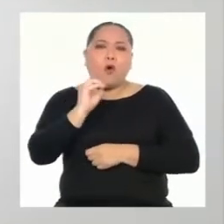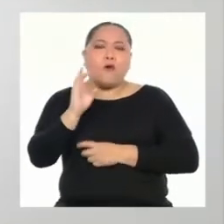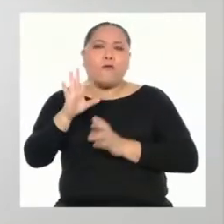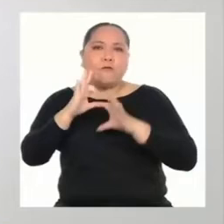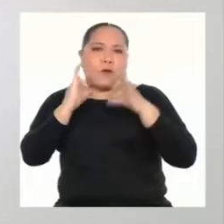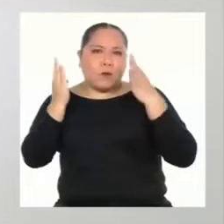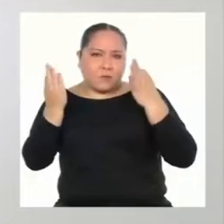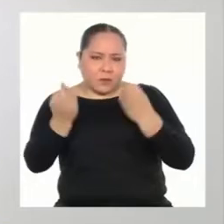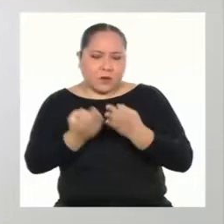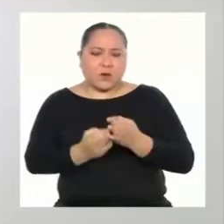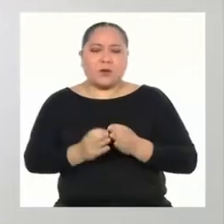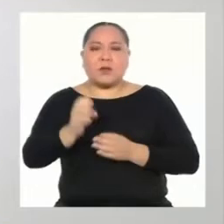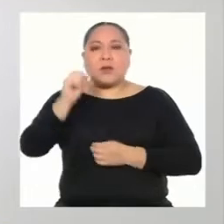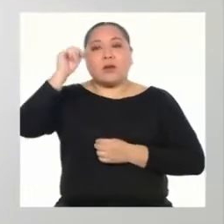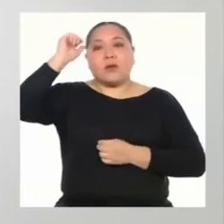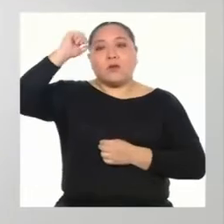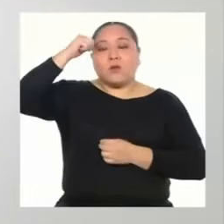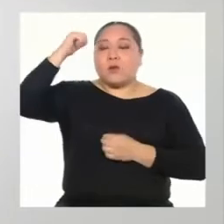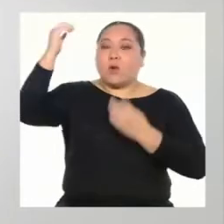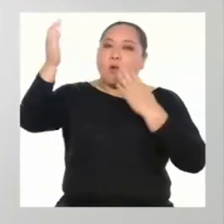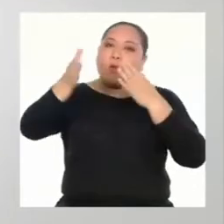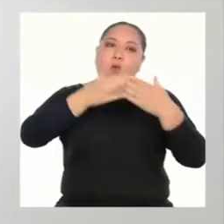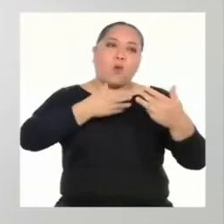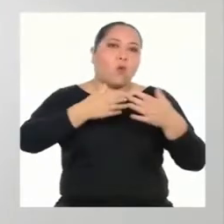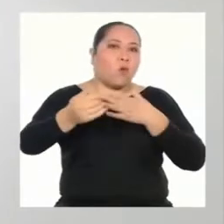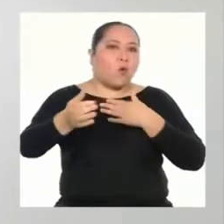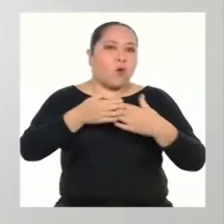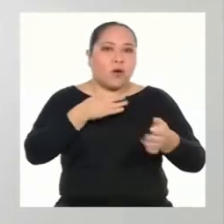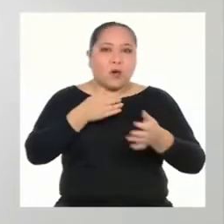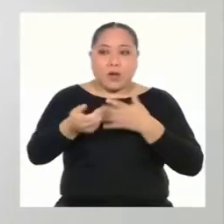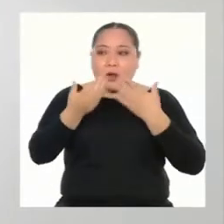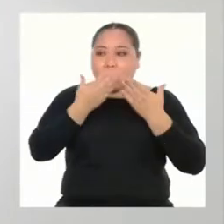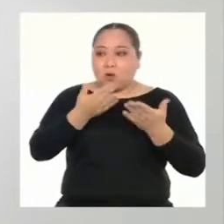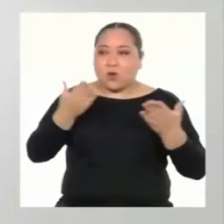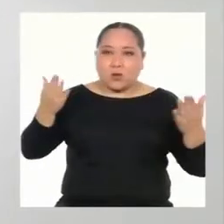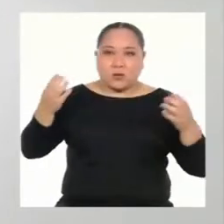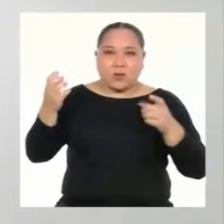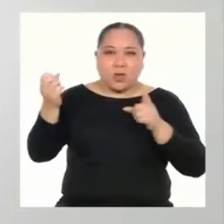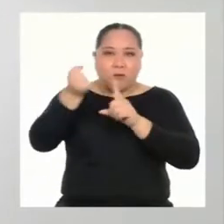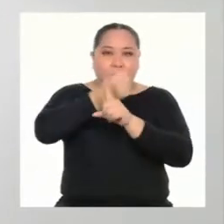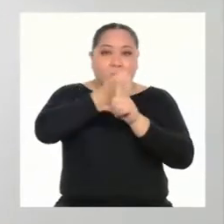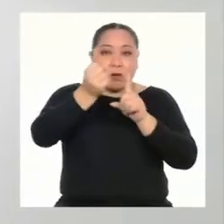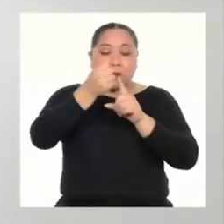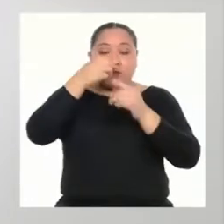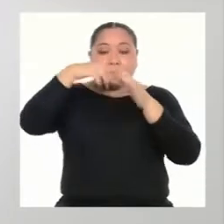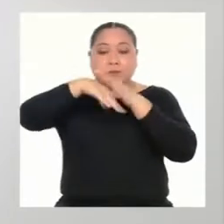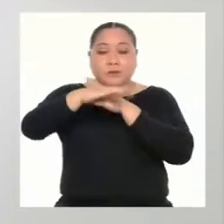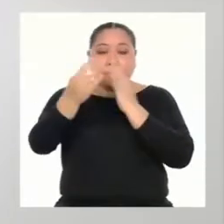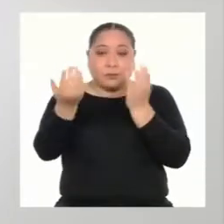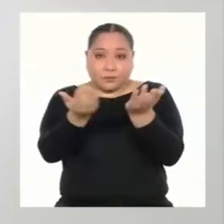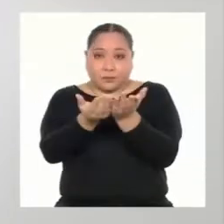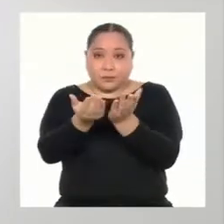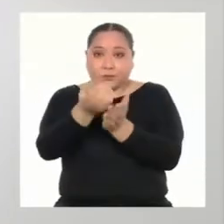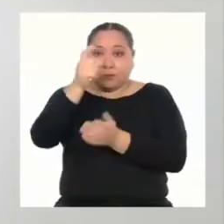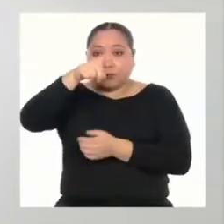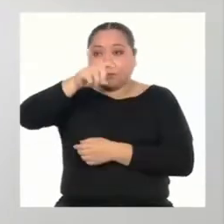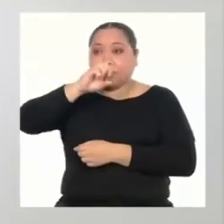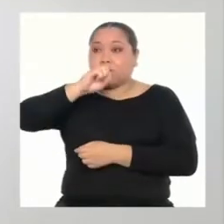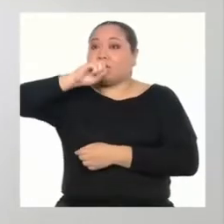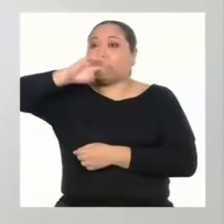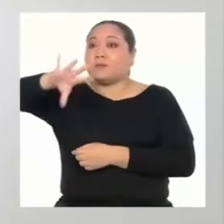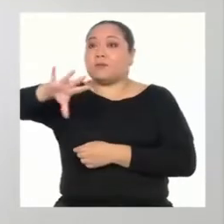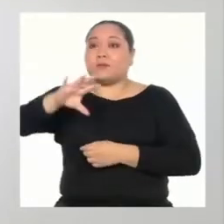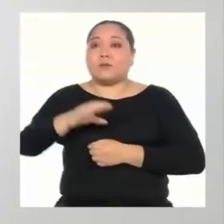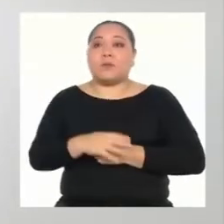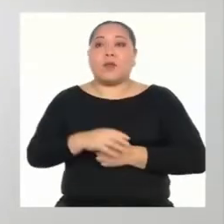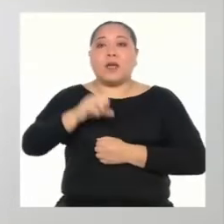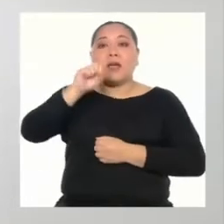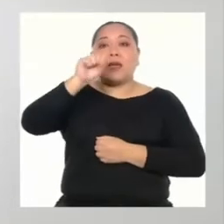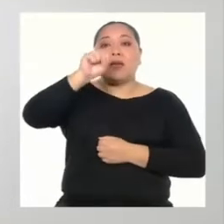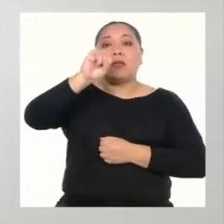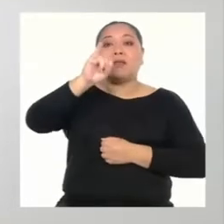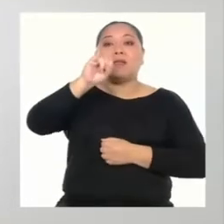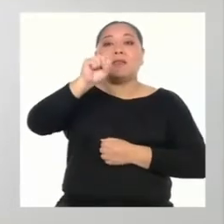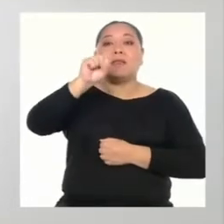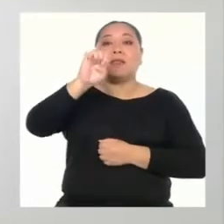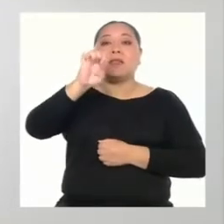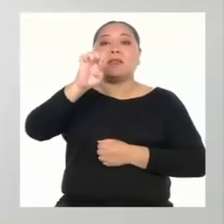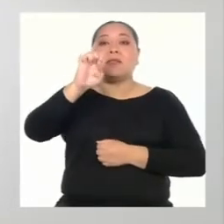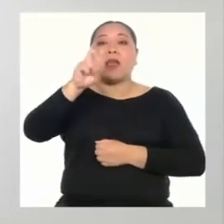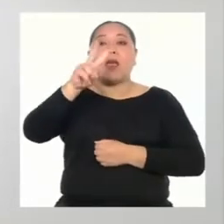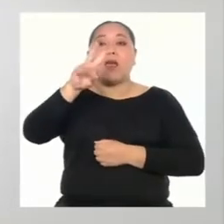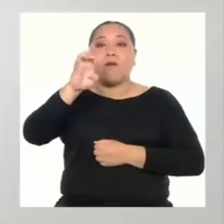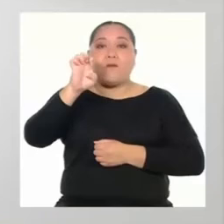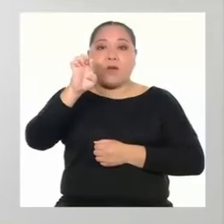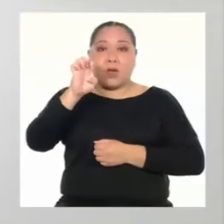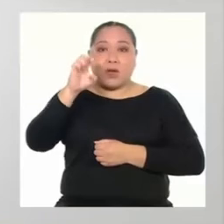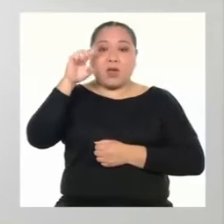familiar. Recuerden que cualquier situación de violencia en el ámbito escolar se debe reportar al CICB.